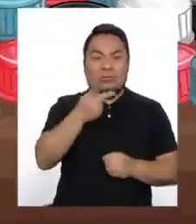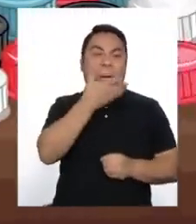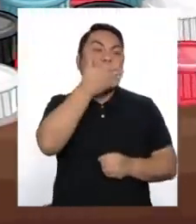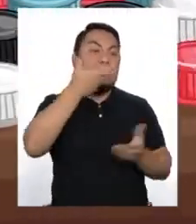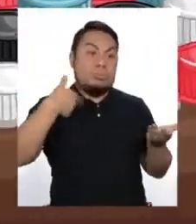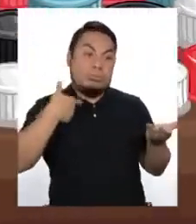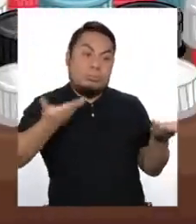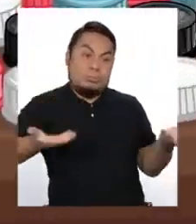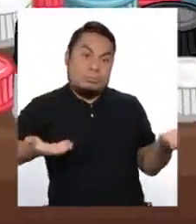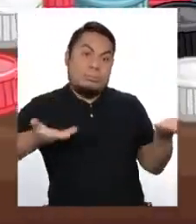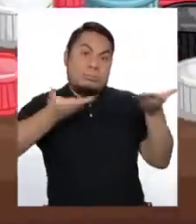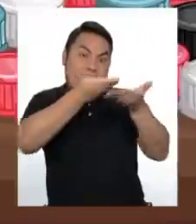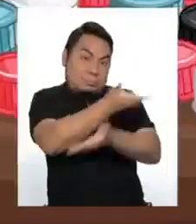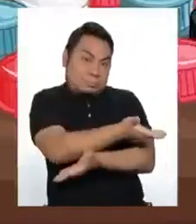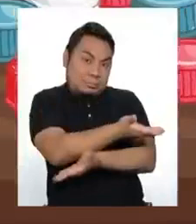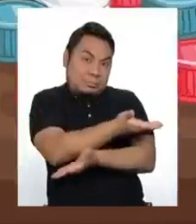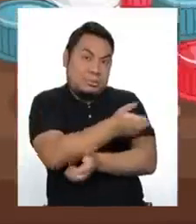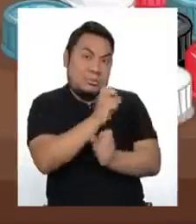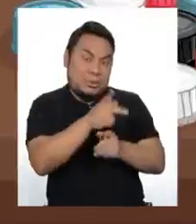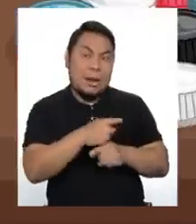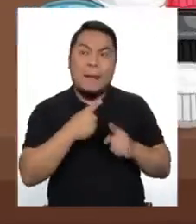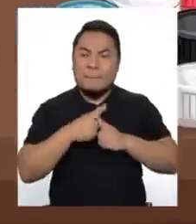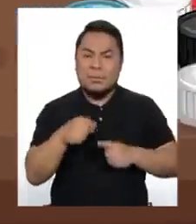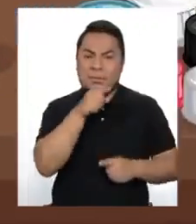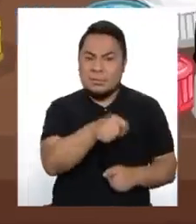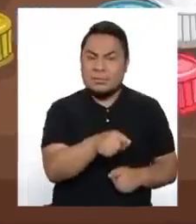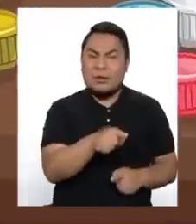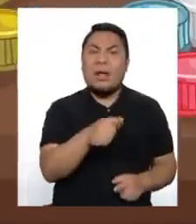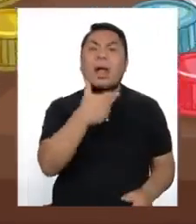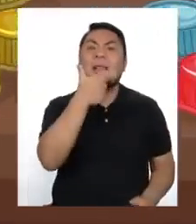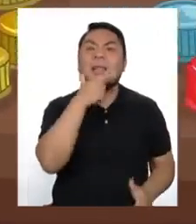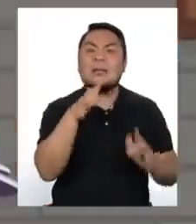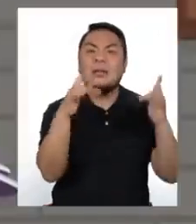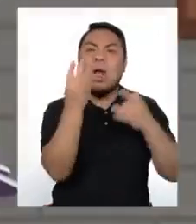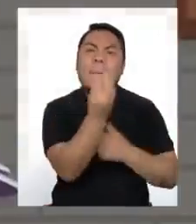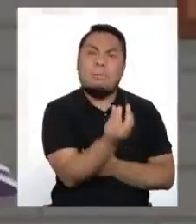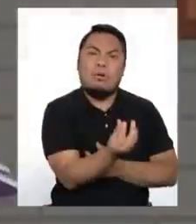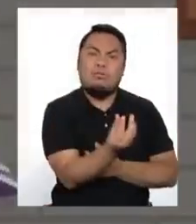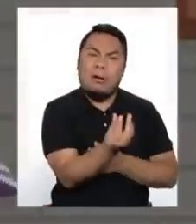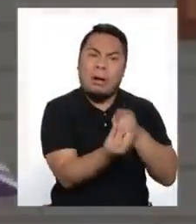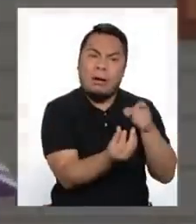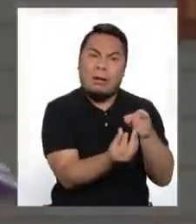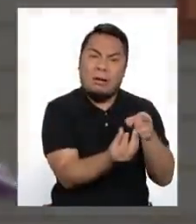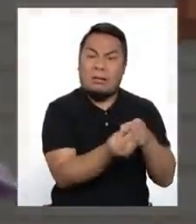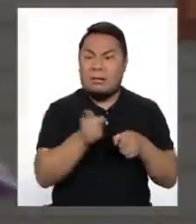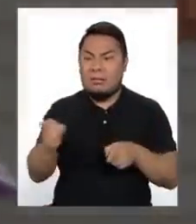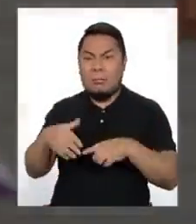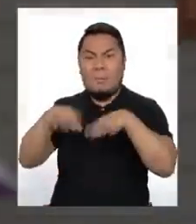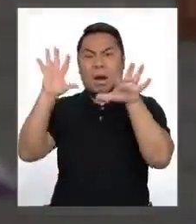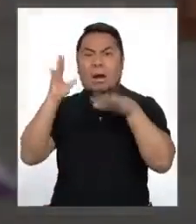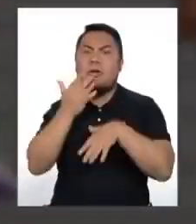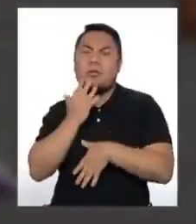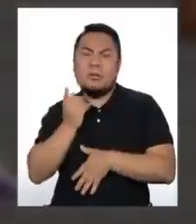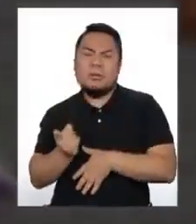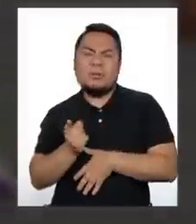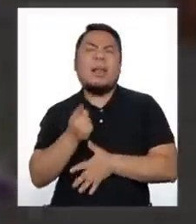ellas. Pero han visto que hay pocas tapas doradas. ¿Qué creen que podrían